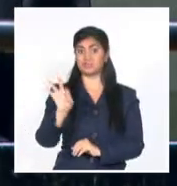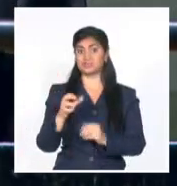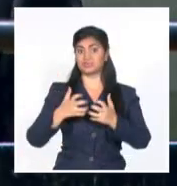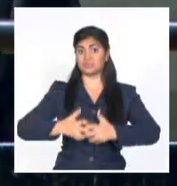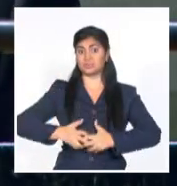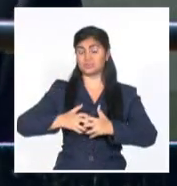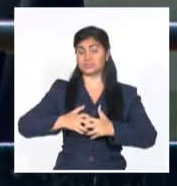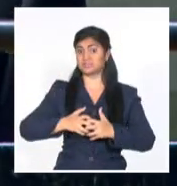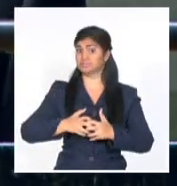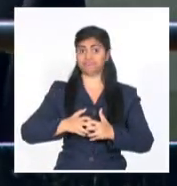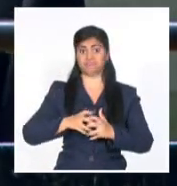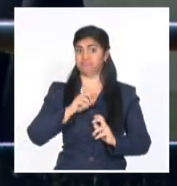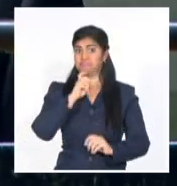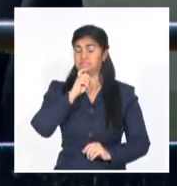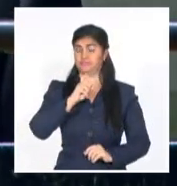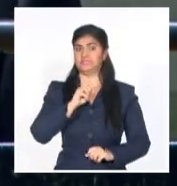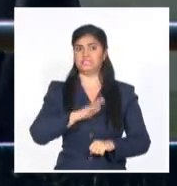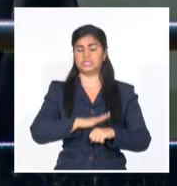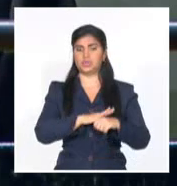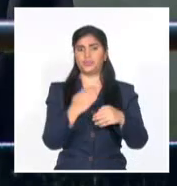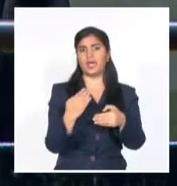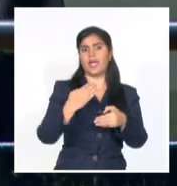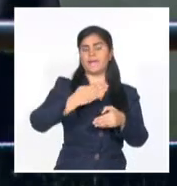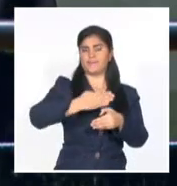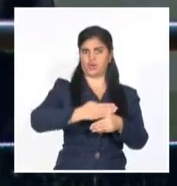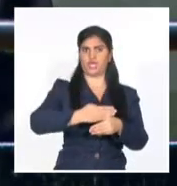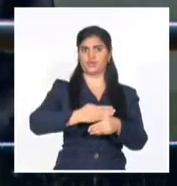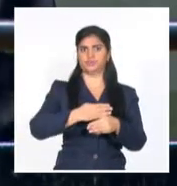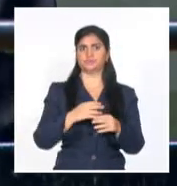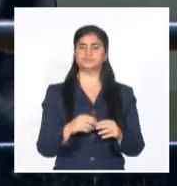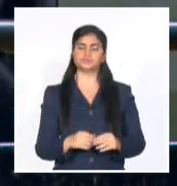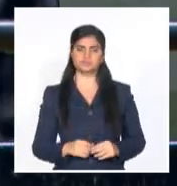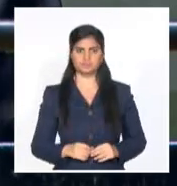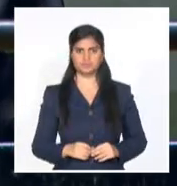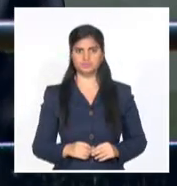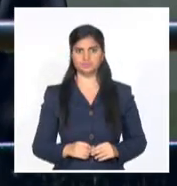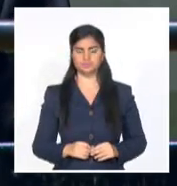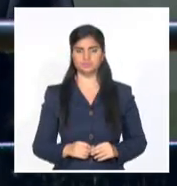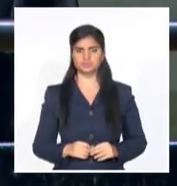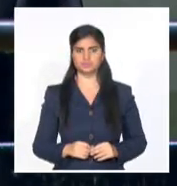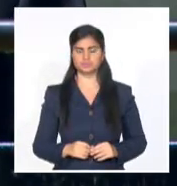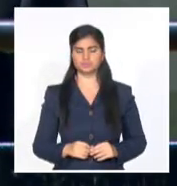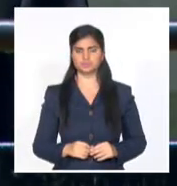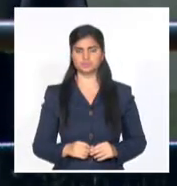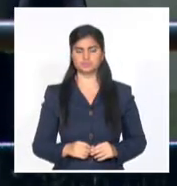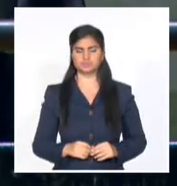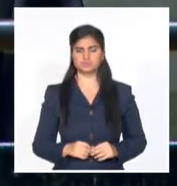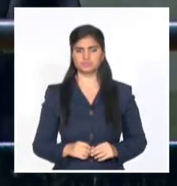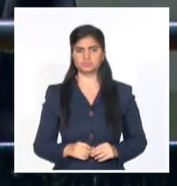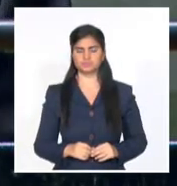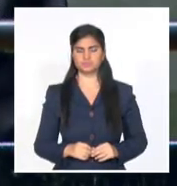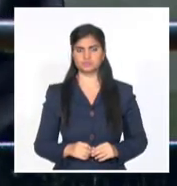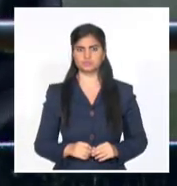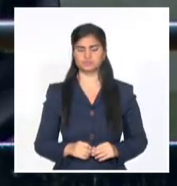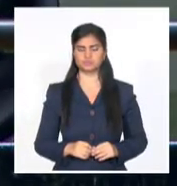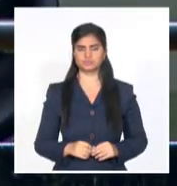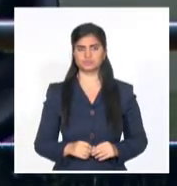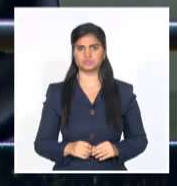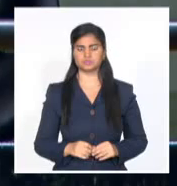de recrudecimiento extremo del bloqueo debido al golpe artero a nuestras